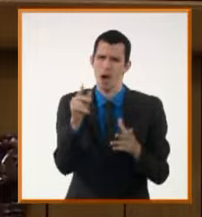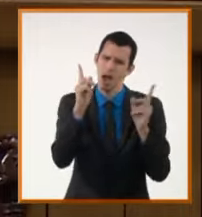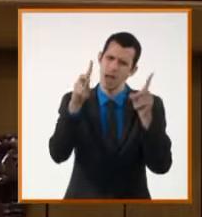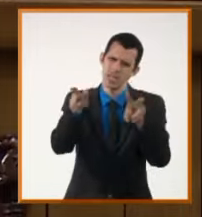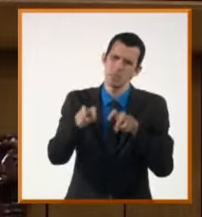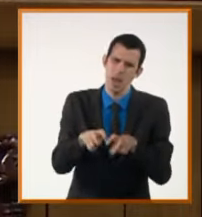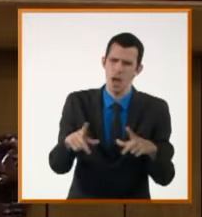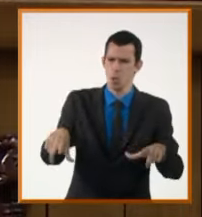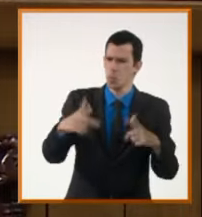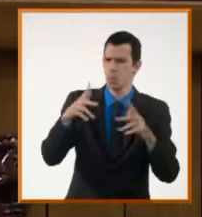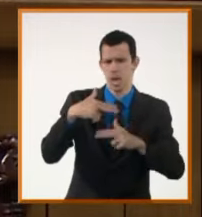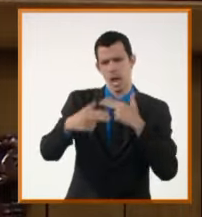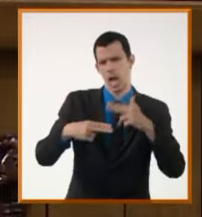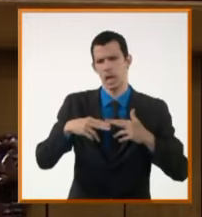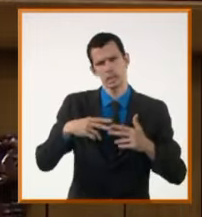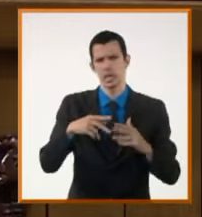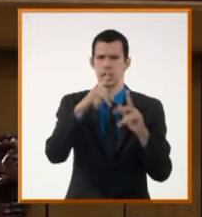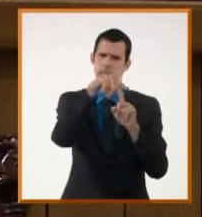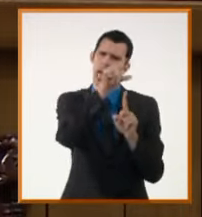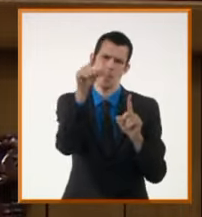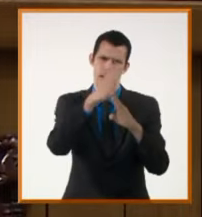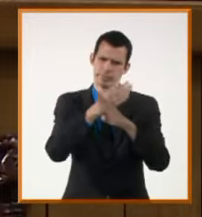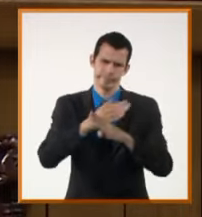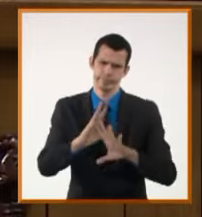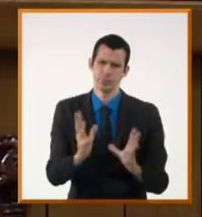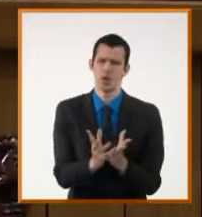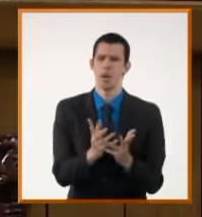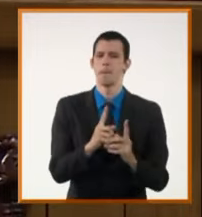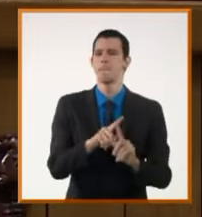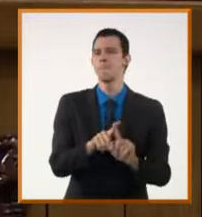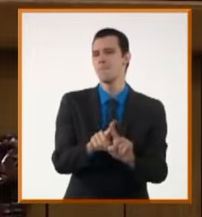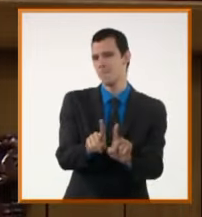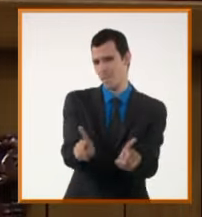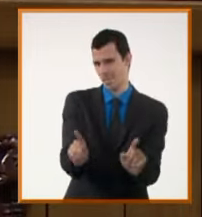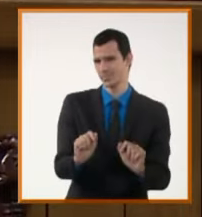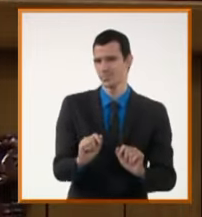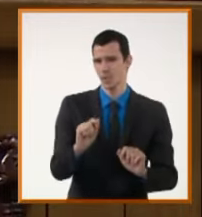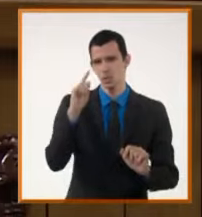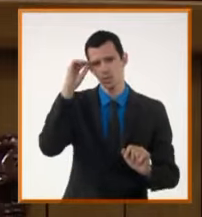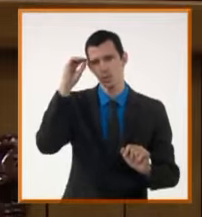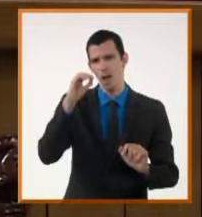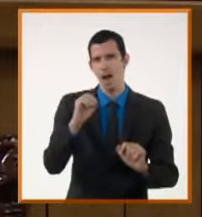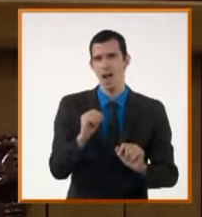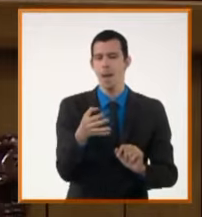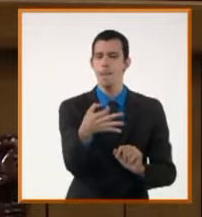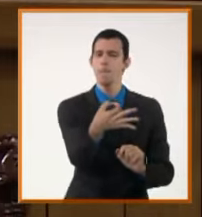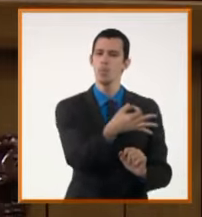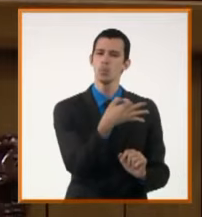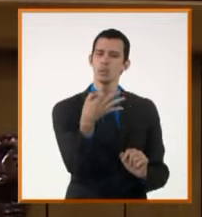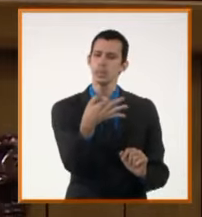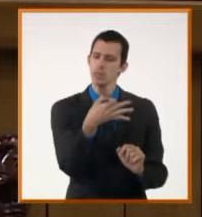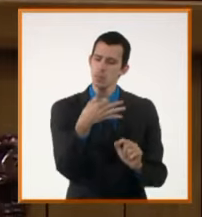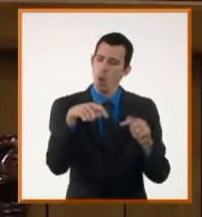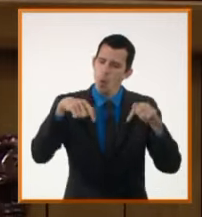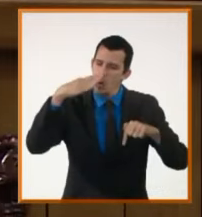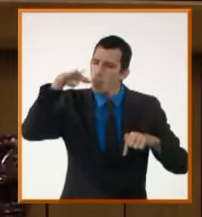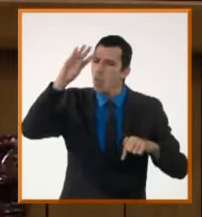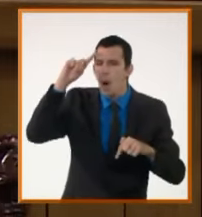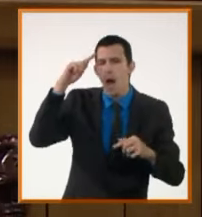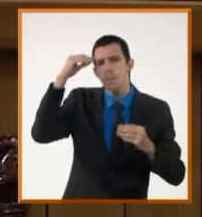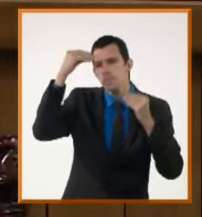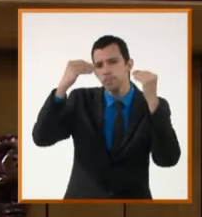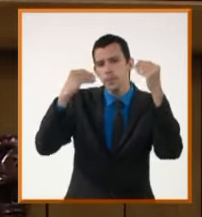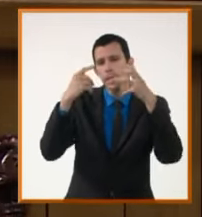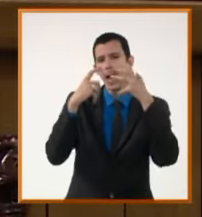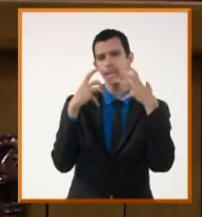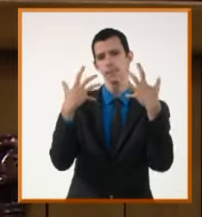sino sobre todo el papel que juega el Consejo de la Administración Municipal, que es quien rinde cuenta, que es quien presenta allí, donde